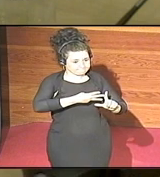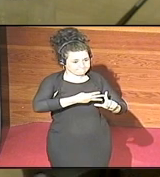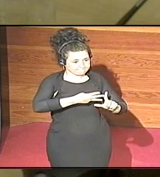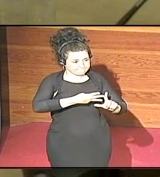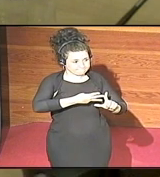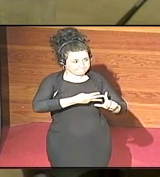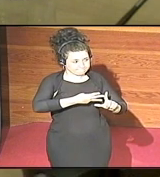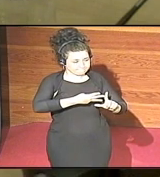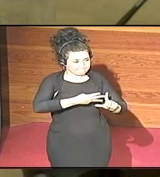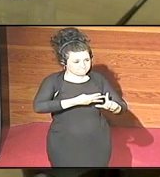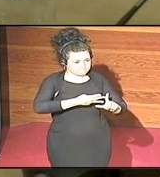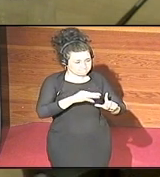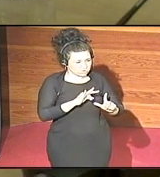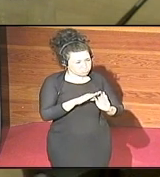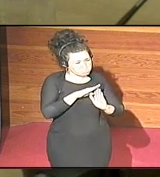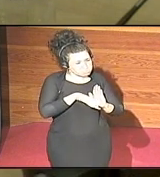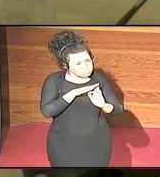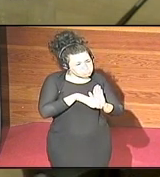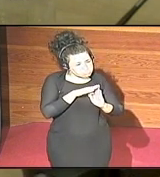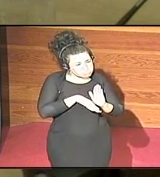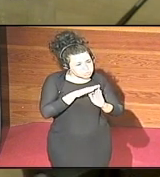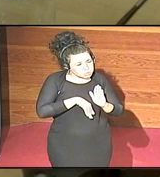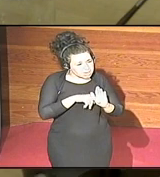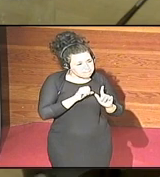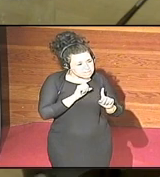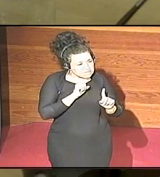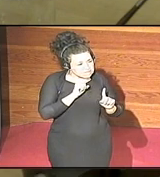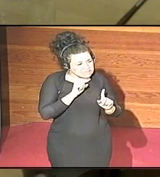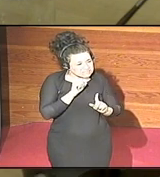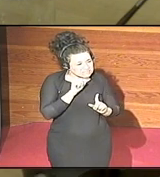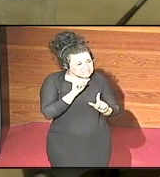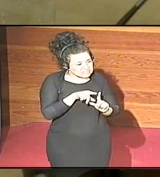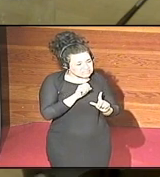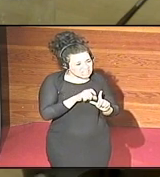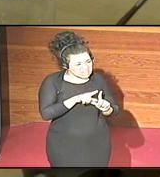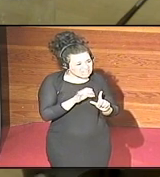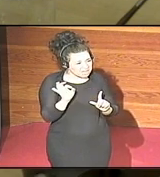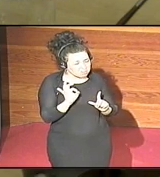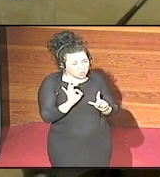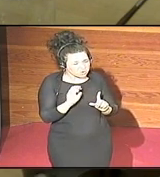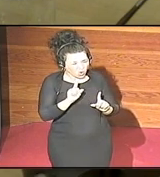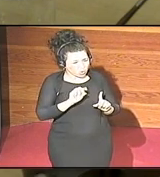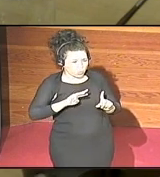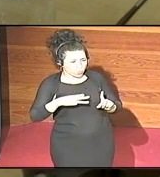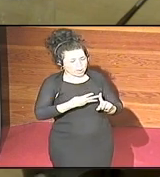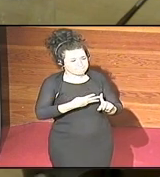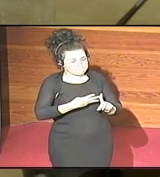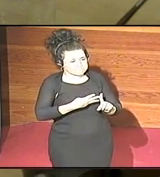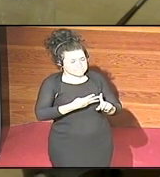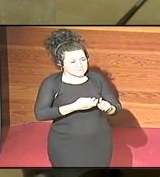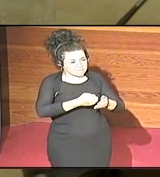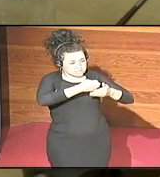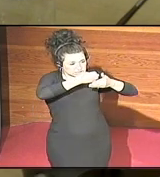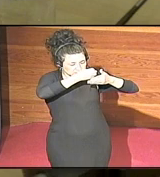o un programa, ahora no me acuerdo si Telegram, no, una web, en la que aparecen los nombres